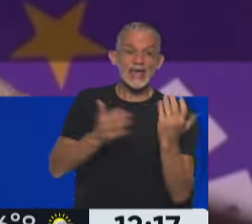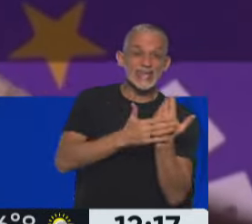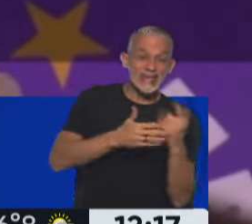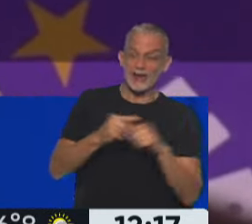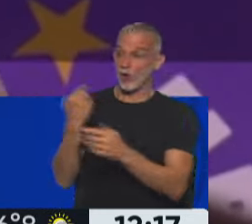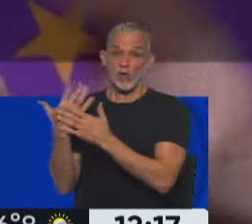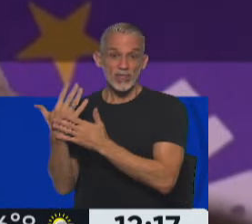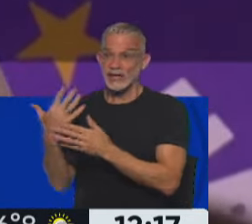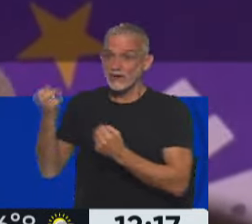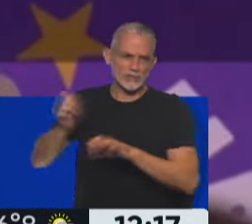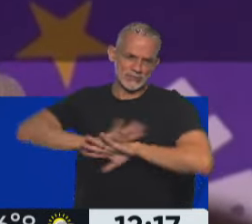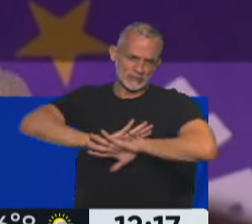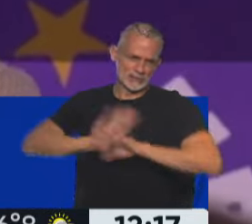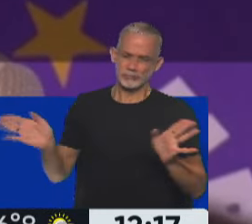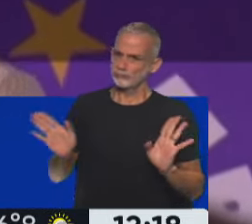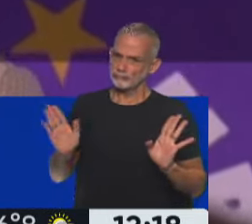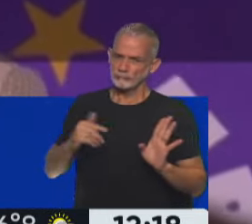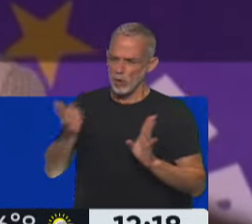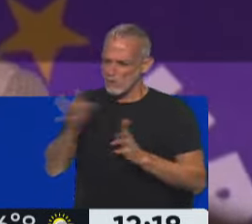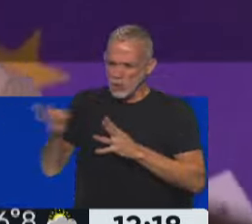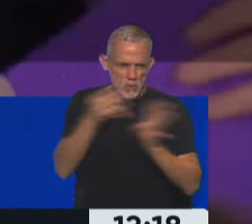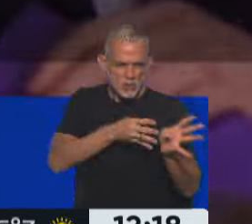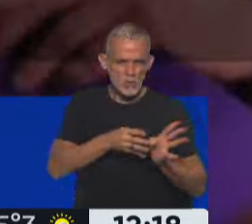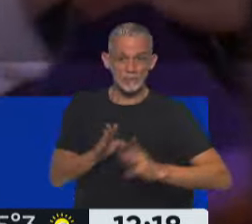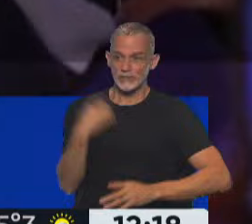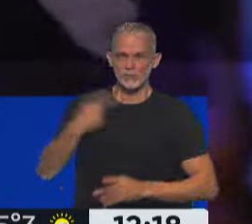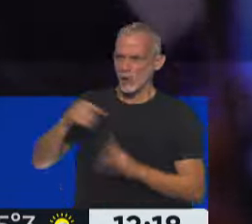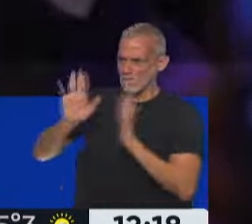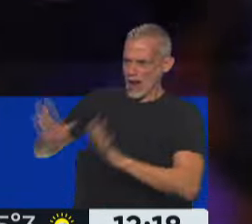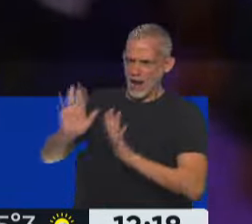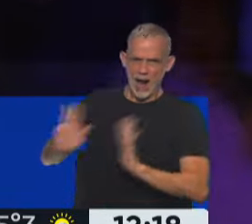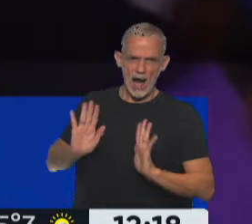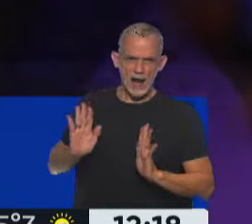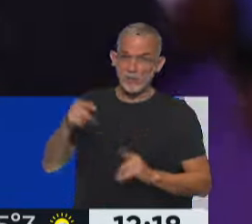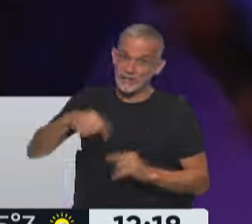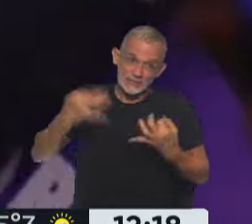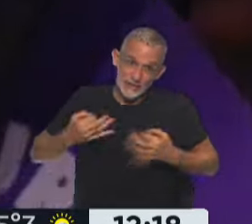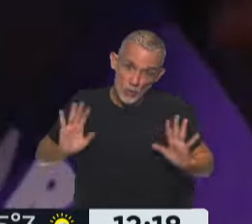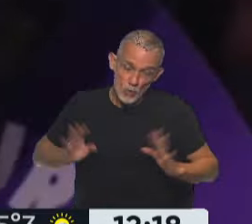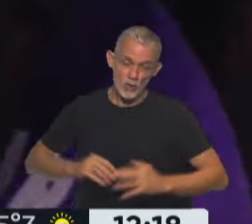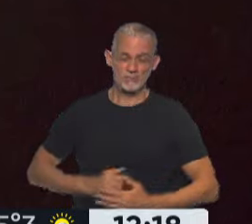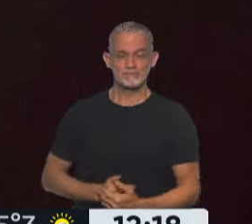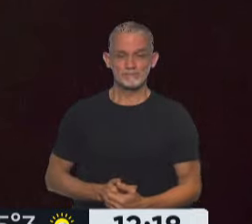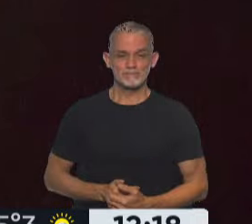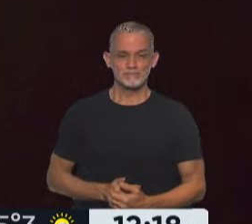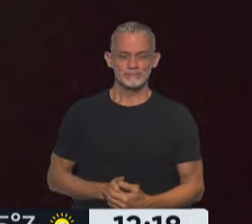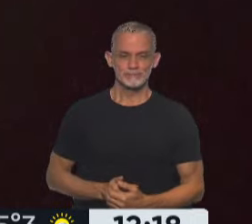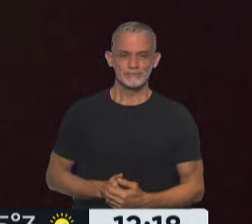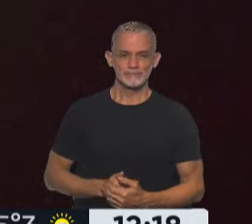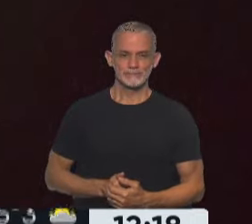from the left and from the right. We will stop them. This is for sure.